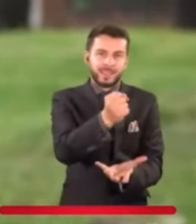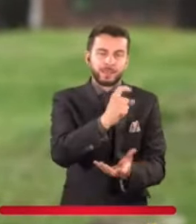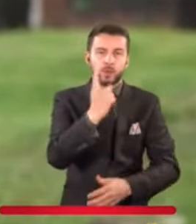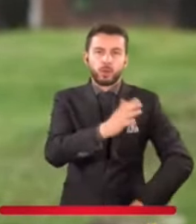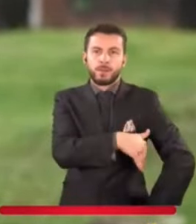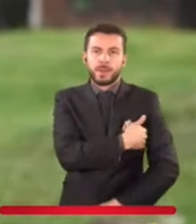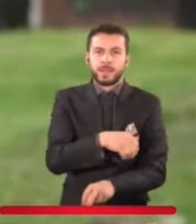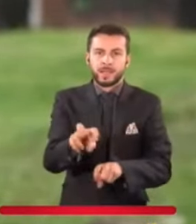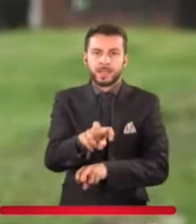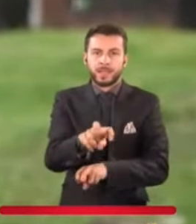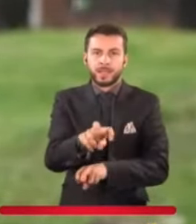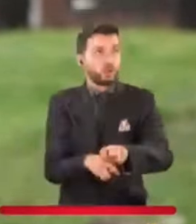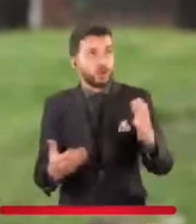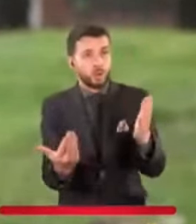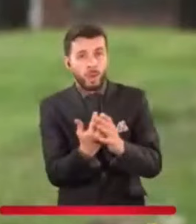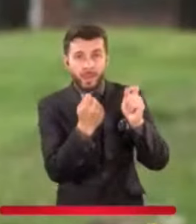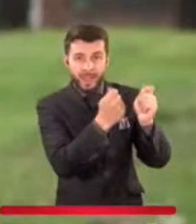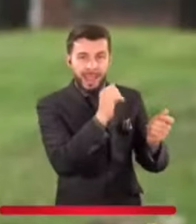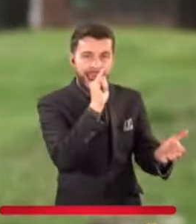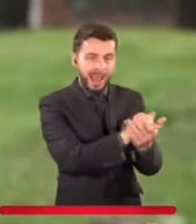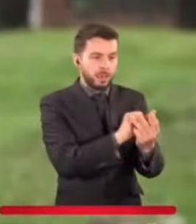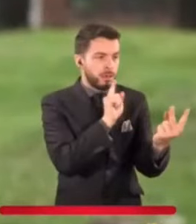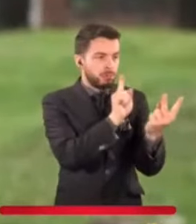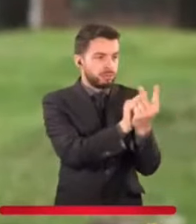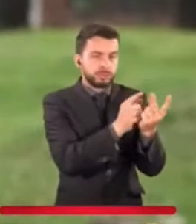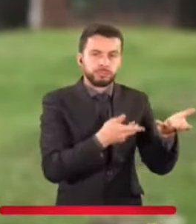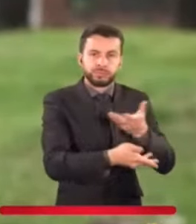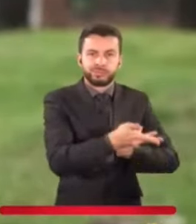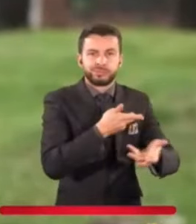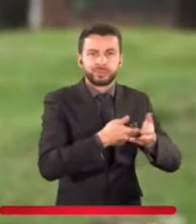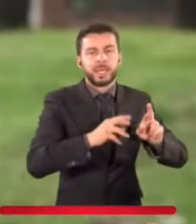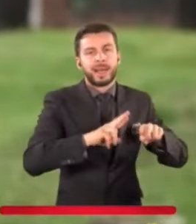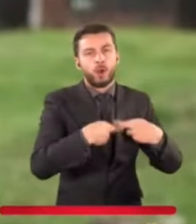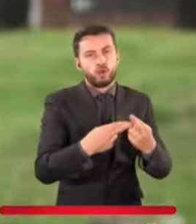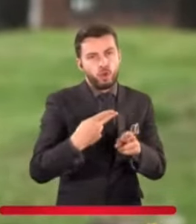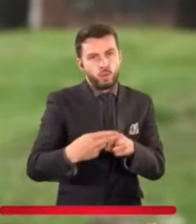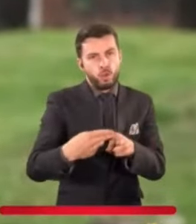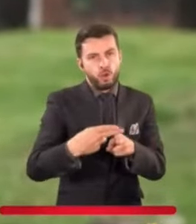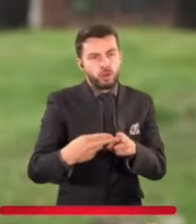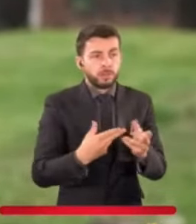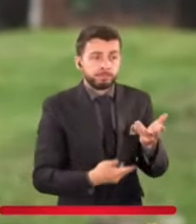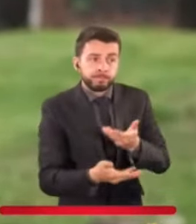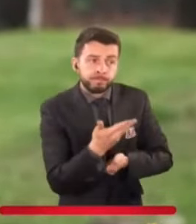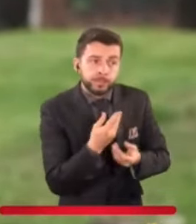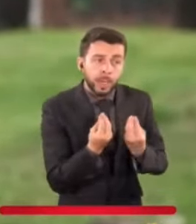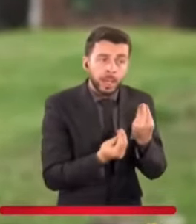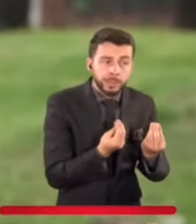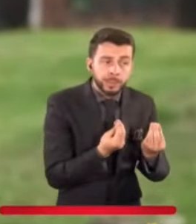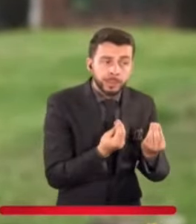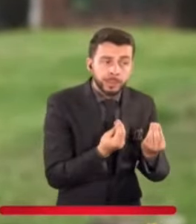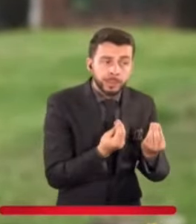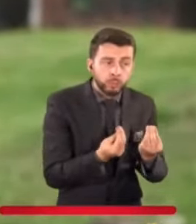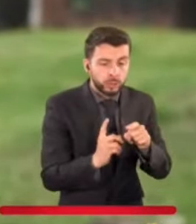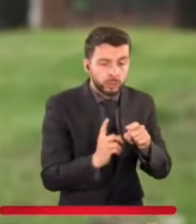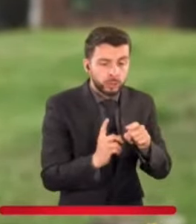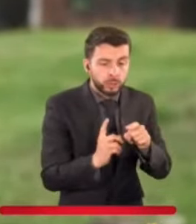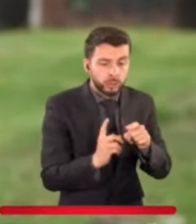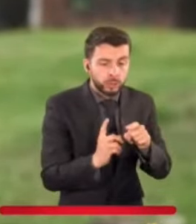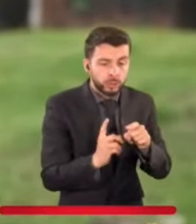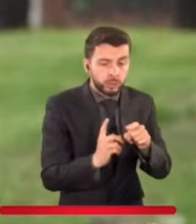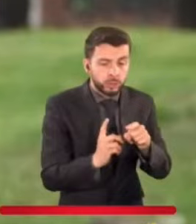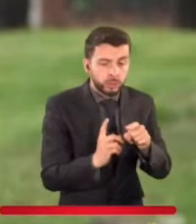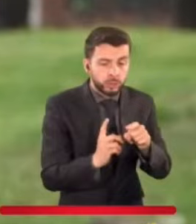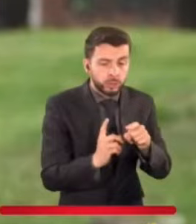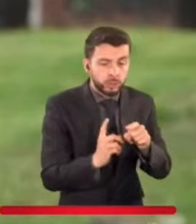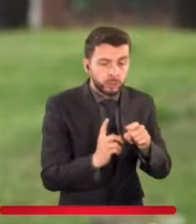nueva ministra, para analizar esta situación y evaluar qué tenemos que hacer, cómo podemos garantizar que siga el